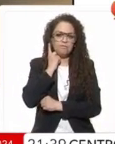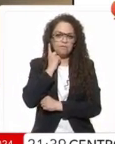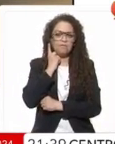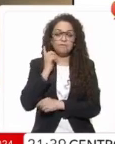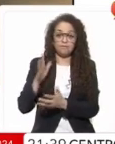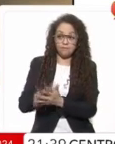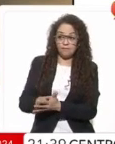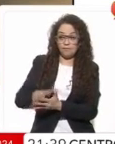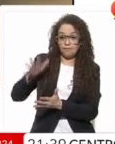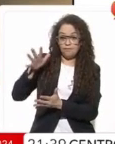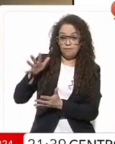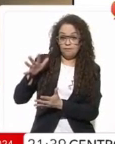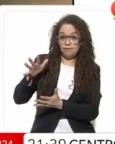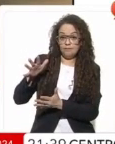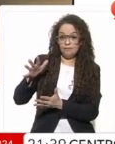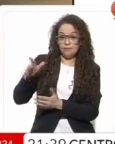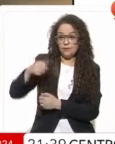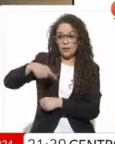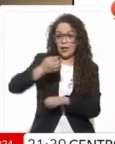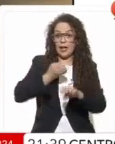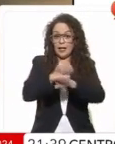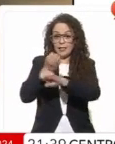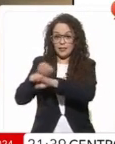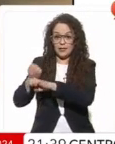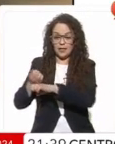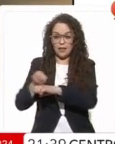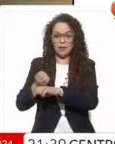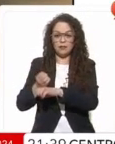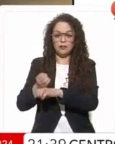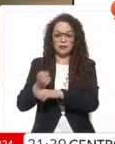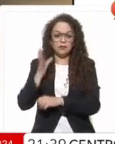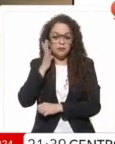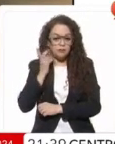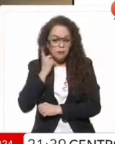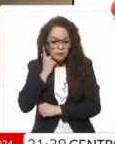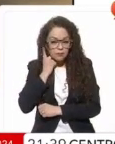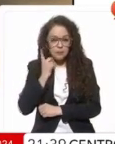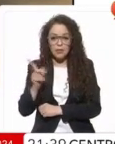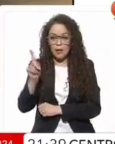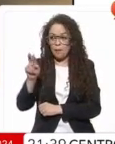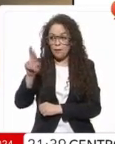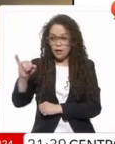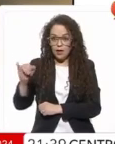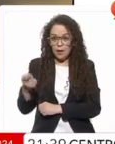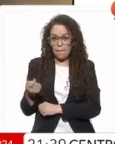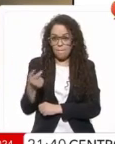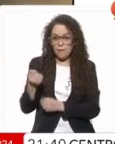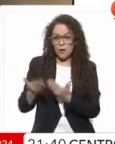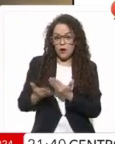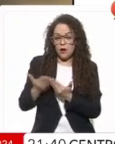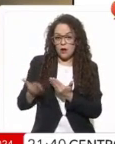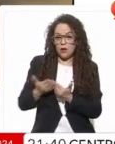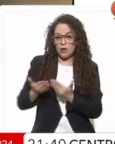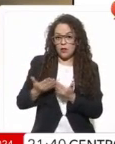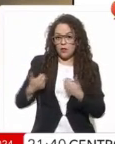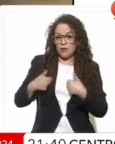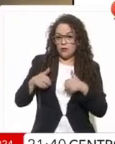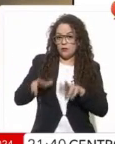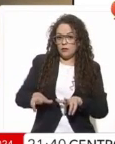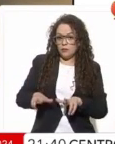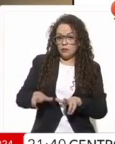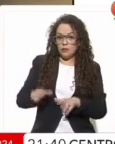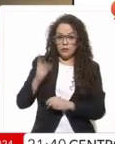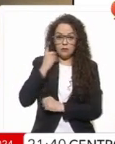inmensa mayoría de los congresos estatales, la representación del PRI ha quedado reducida. Estamos hablando